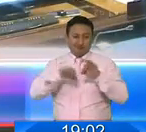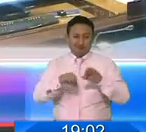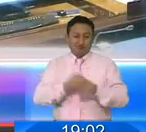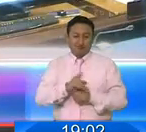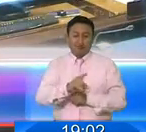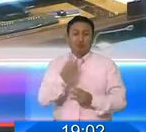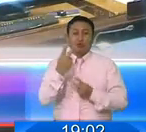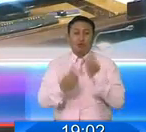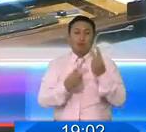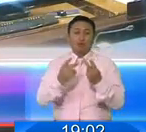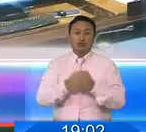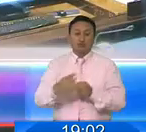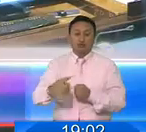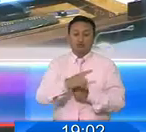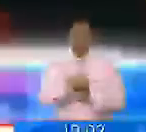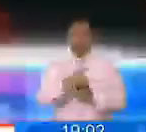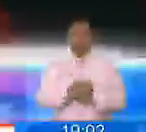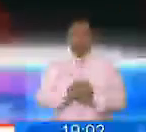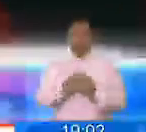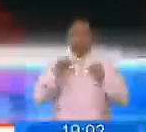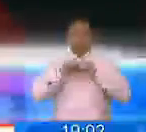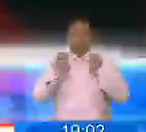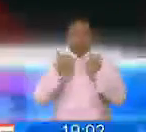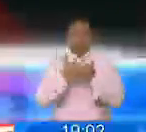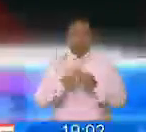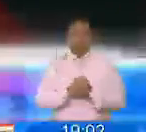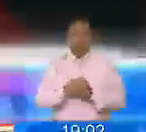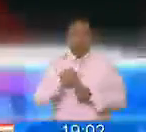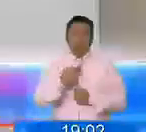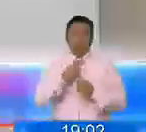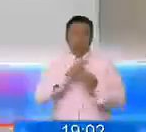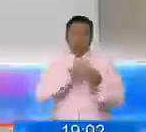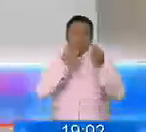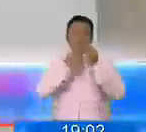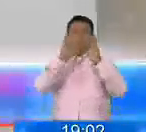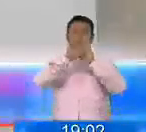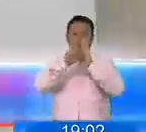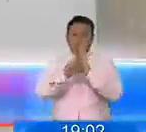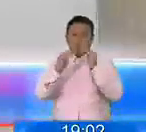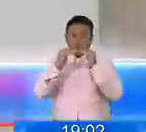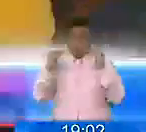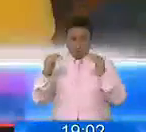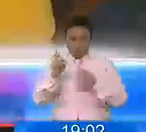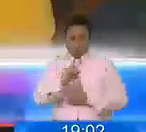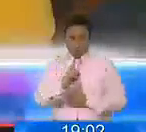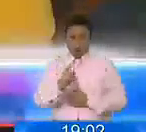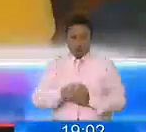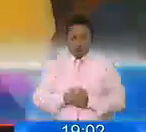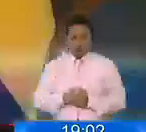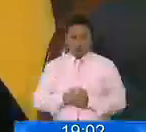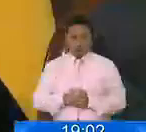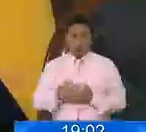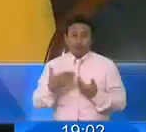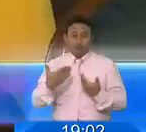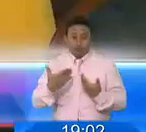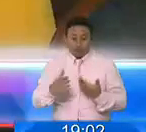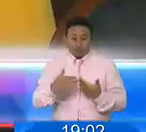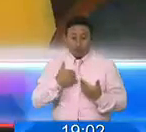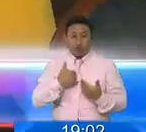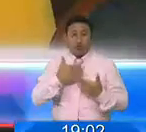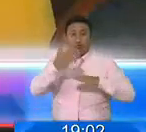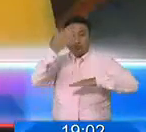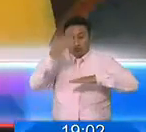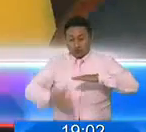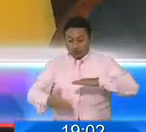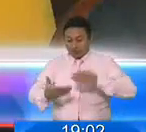la visita que efectuaron al poder legislativo no fue para entregar reformas al código de la democracia al final de nuestro periodo quizás a